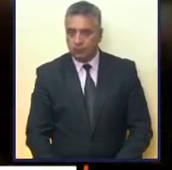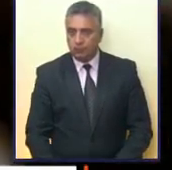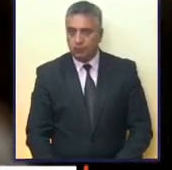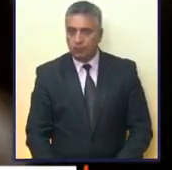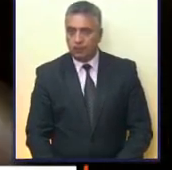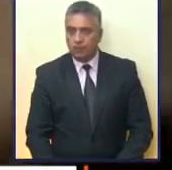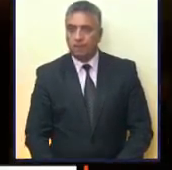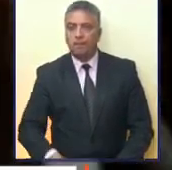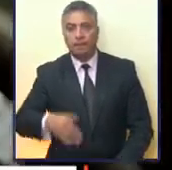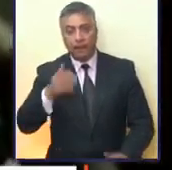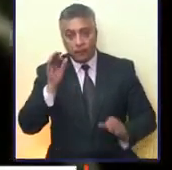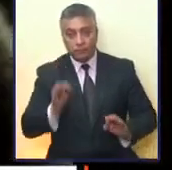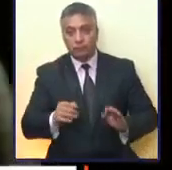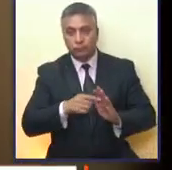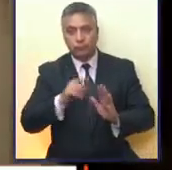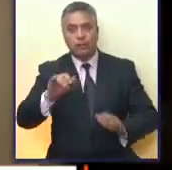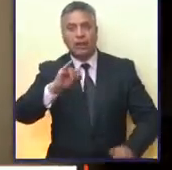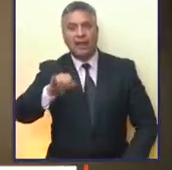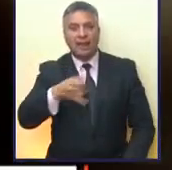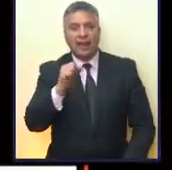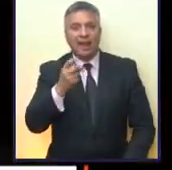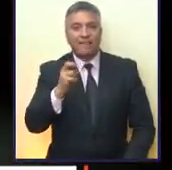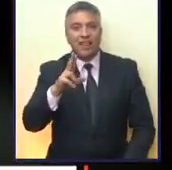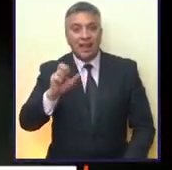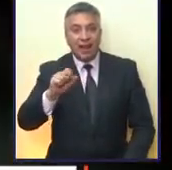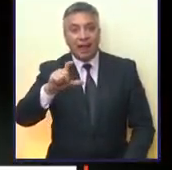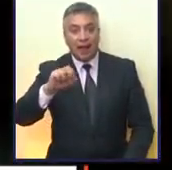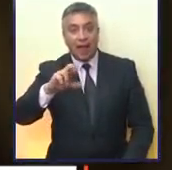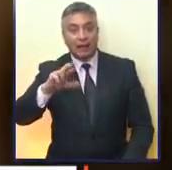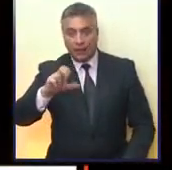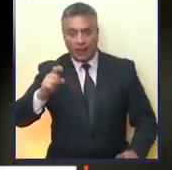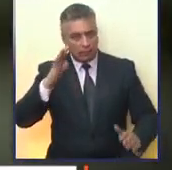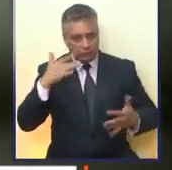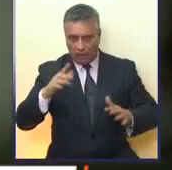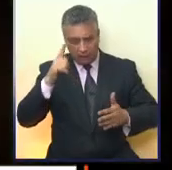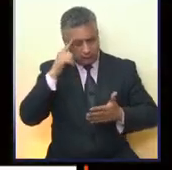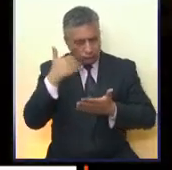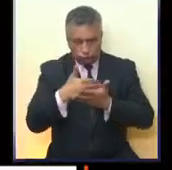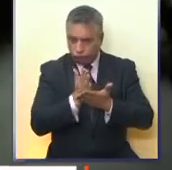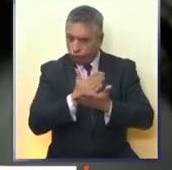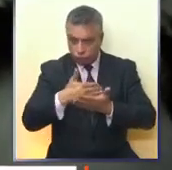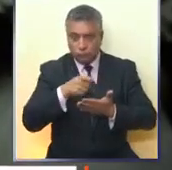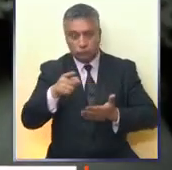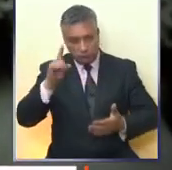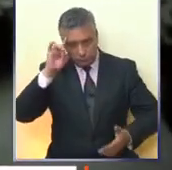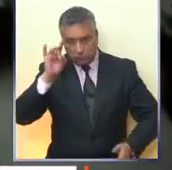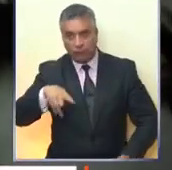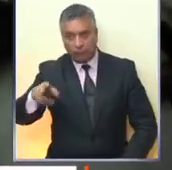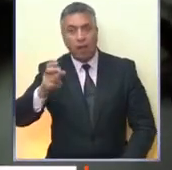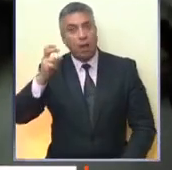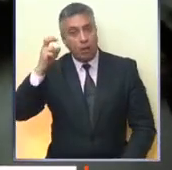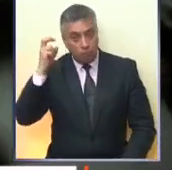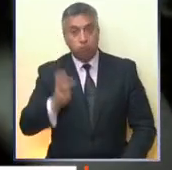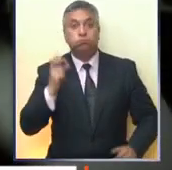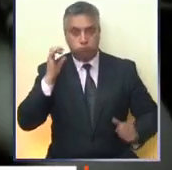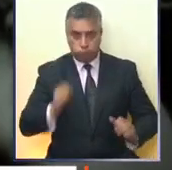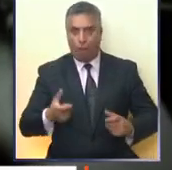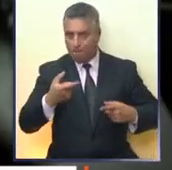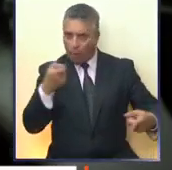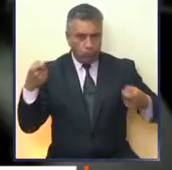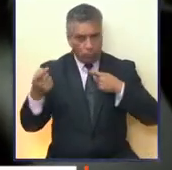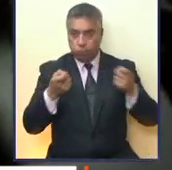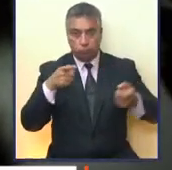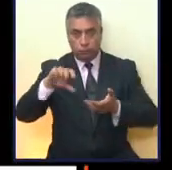La operación Comando Javiera Carrera fue planificada hasta el mínimo detalle. Sabían que este robo podía terminar en un enfrentamiento en pleno centro